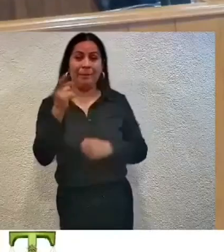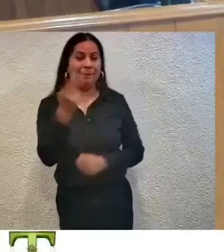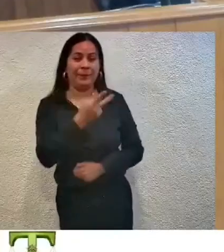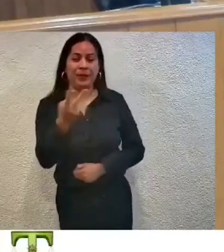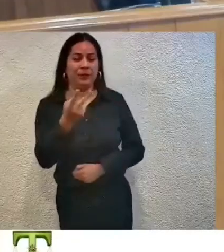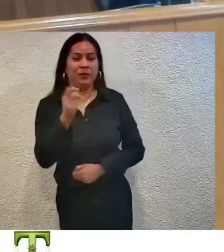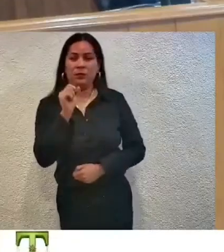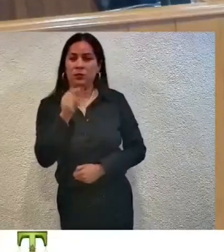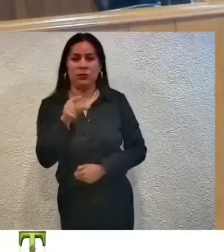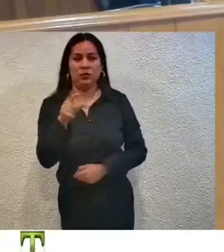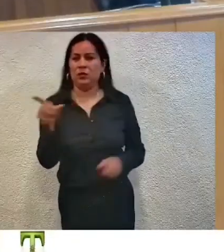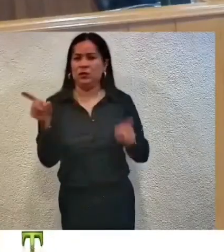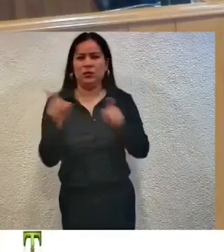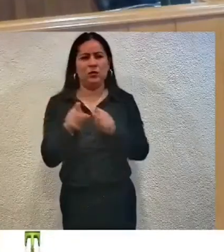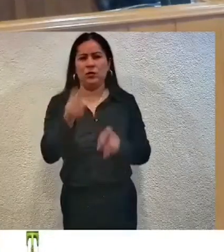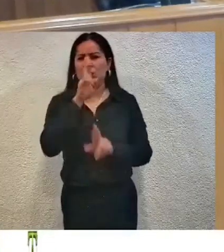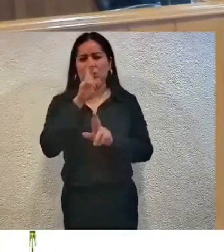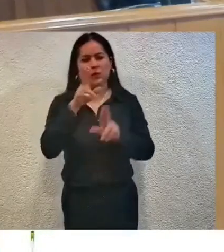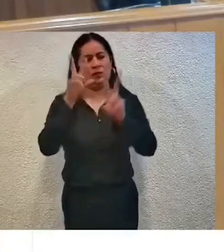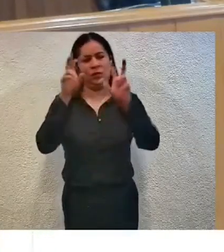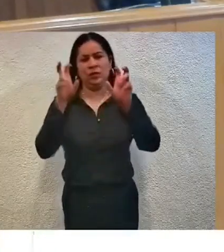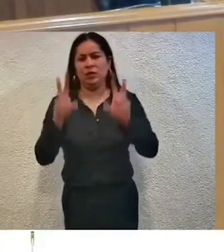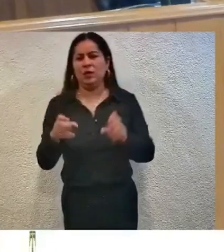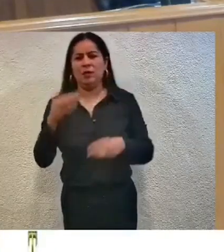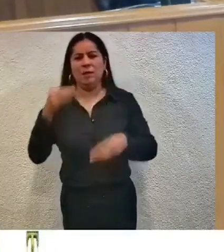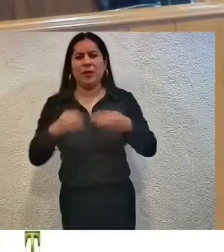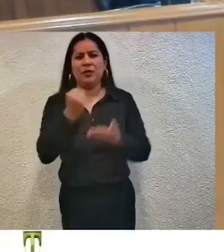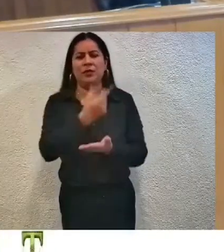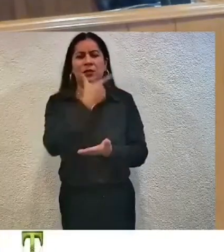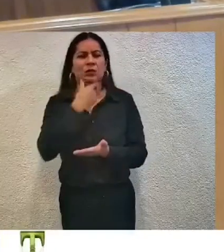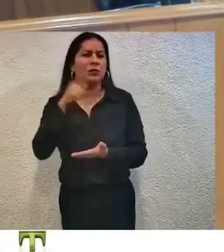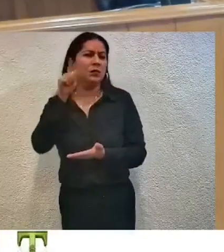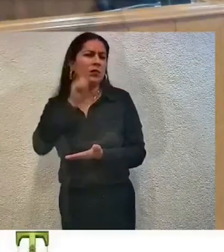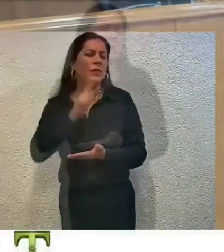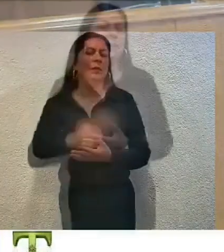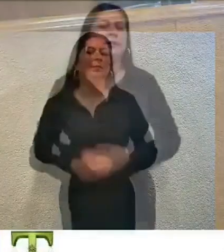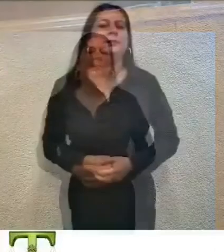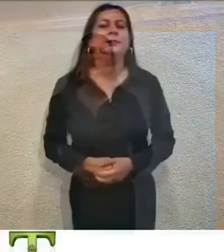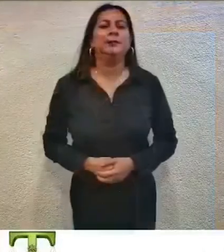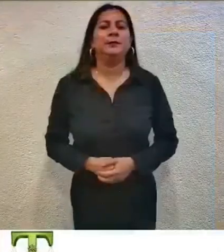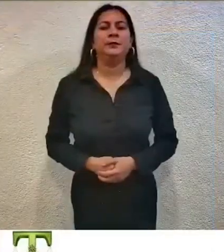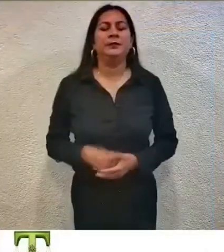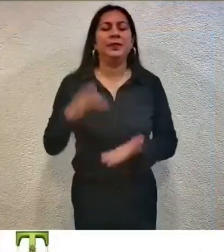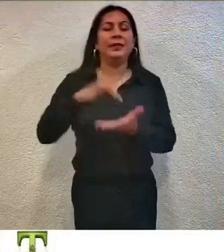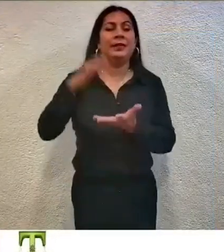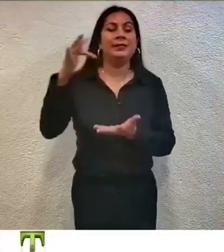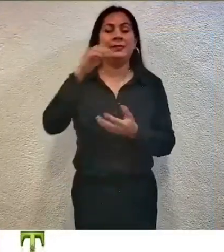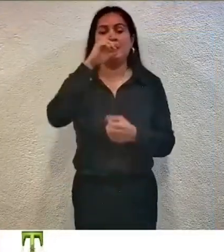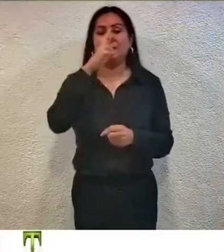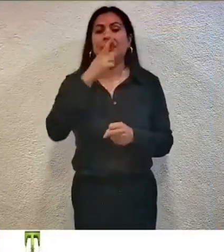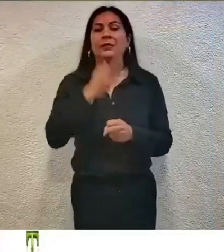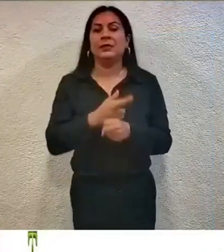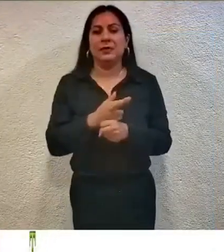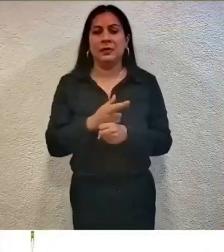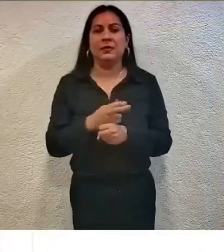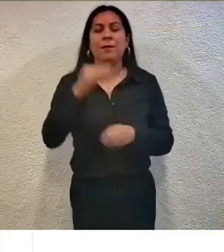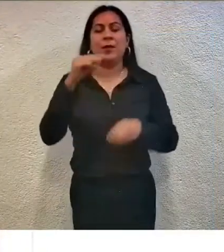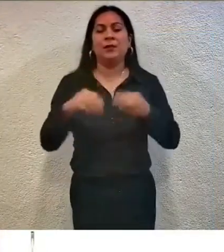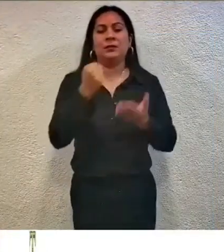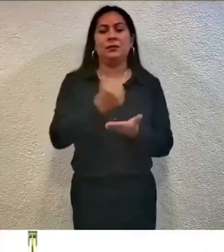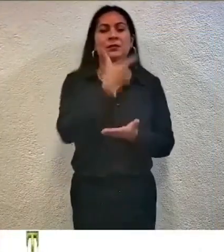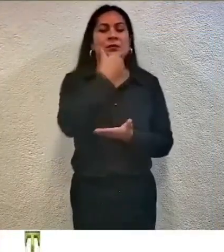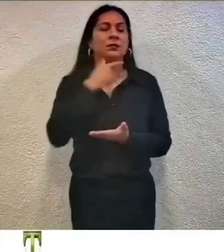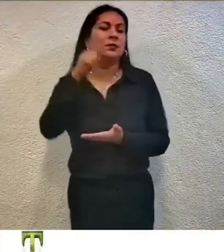y Revolucionaria Institucional. Es la cuenta del asunto, señoras magistrados. Señor magistrado.